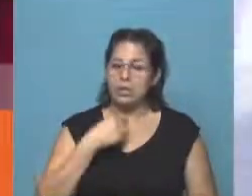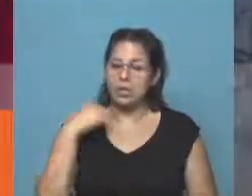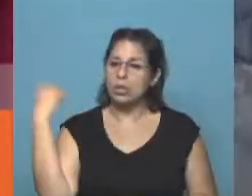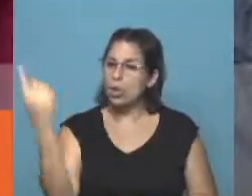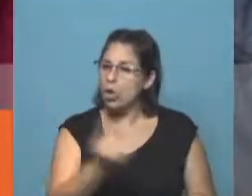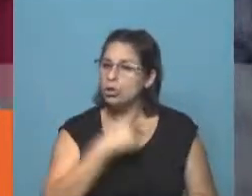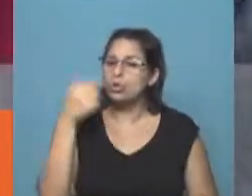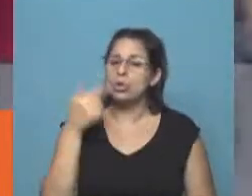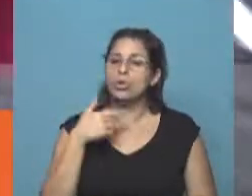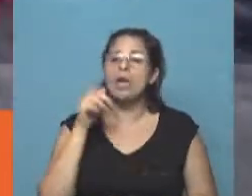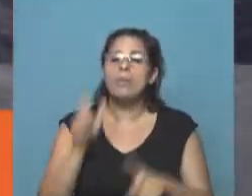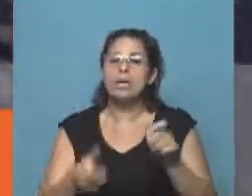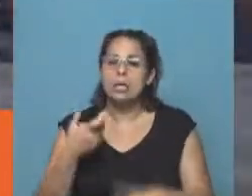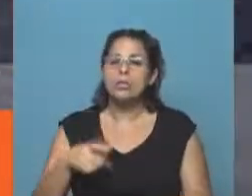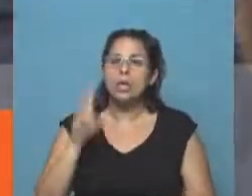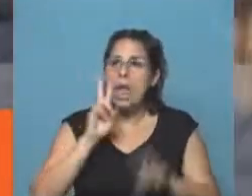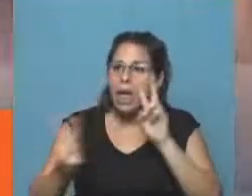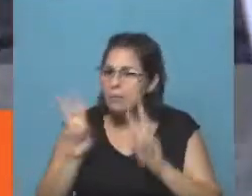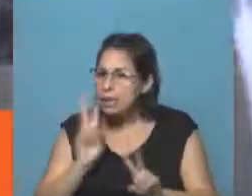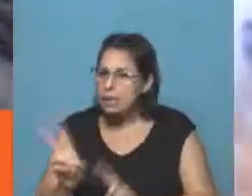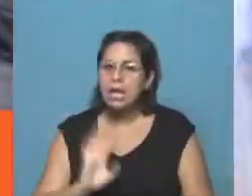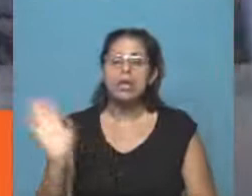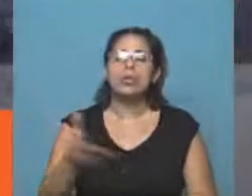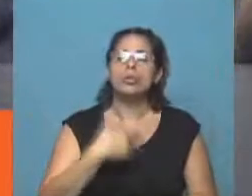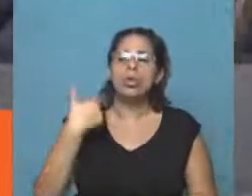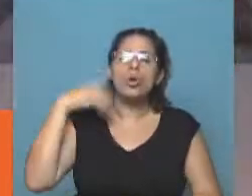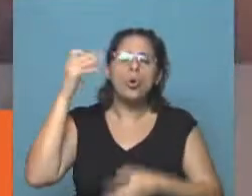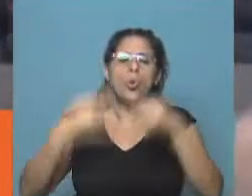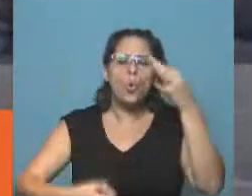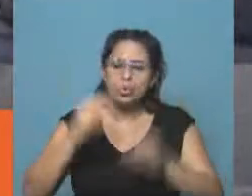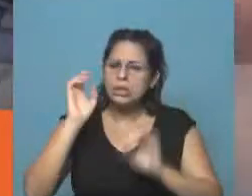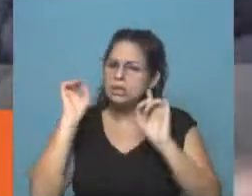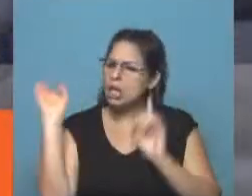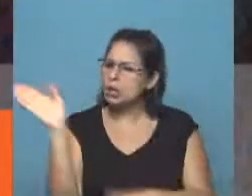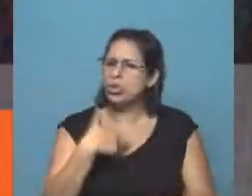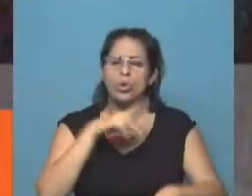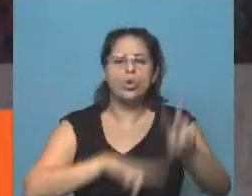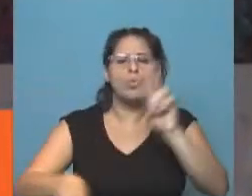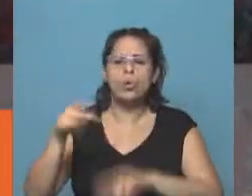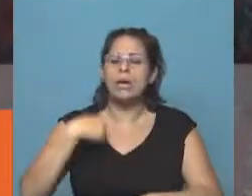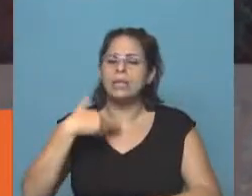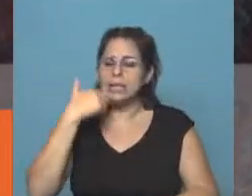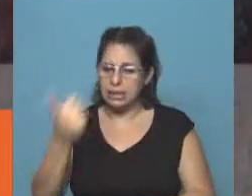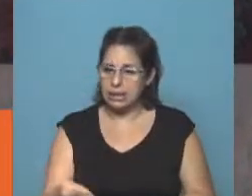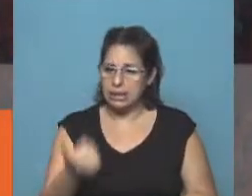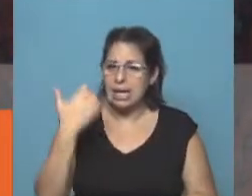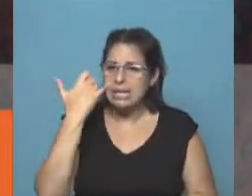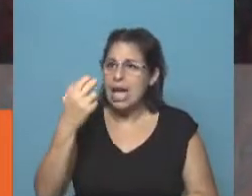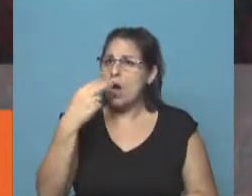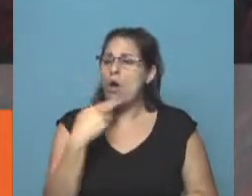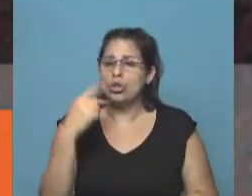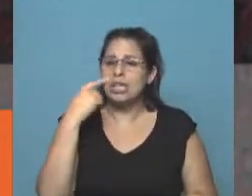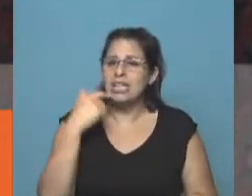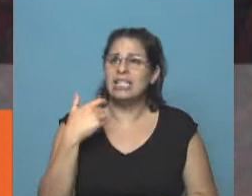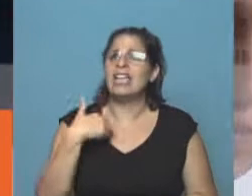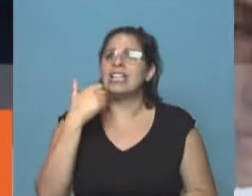que todo el mundo se fije, que esté todo, toda la justicia, todos que busquen a mi hija. 11 días sin mi